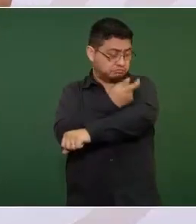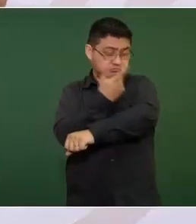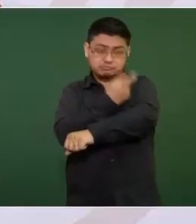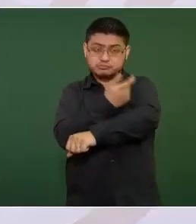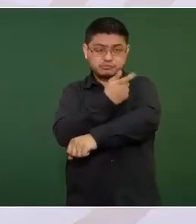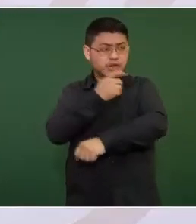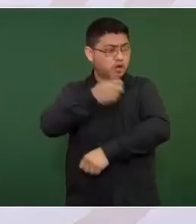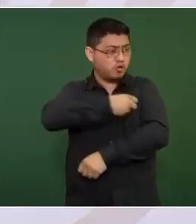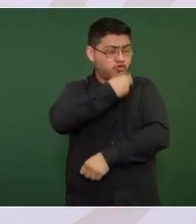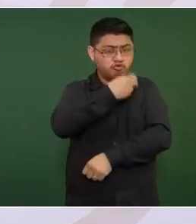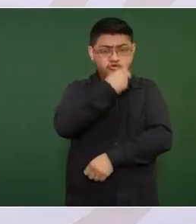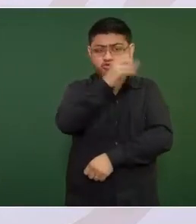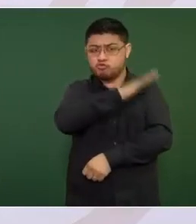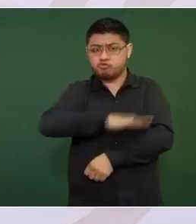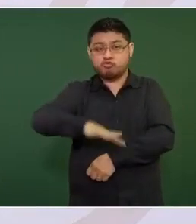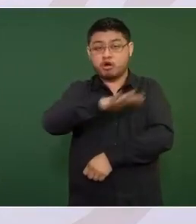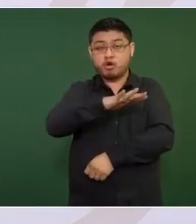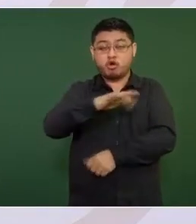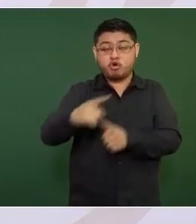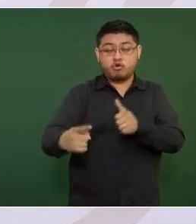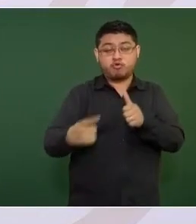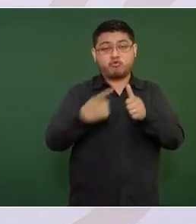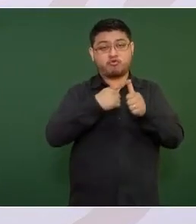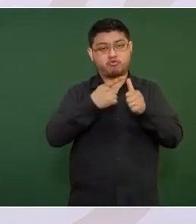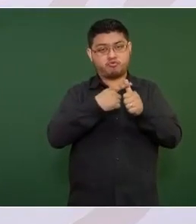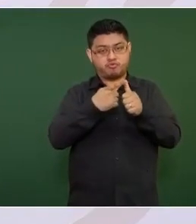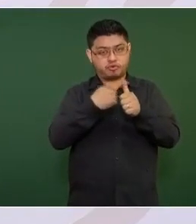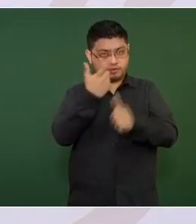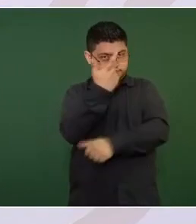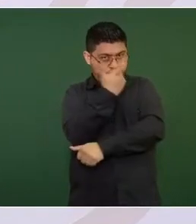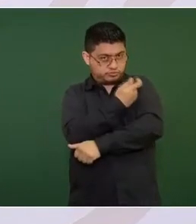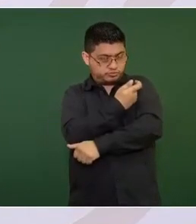México con una dosis.